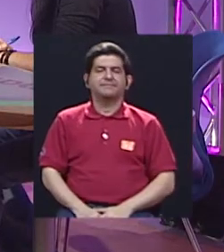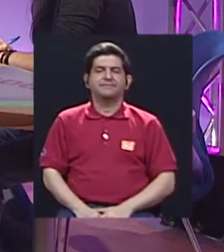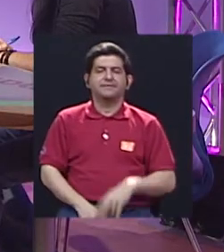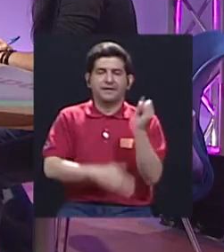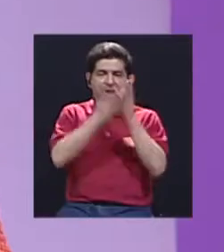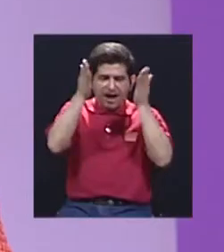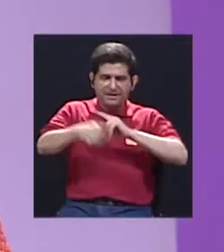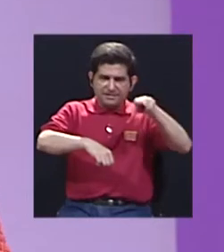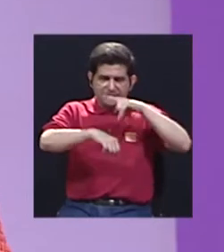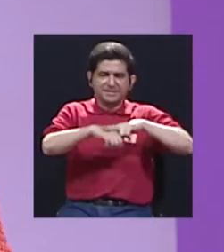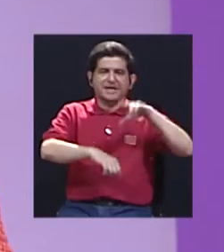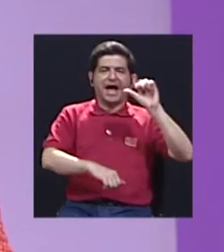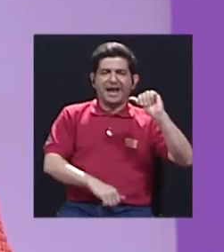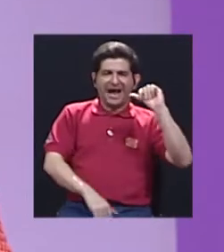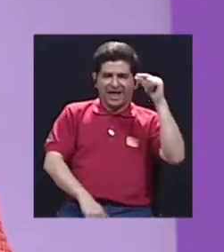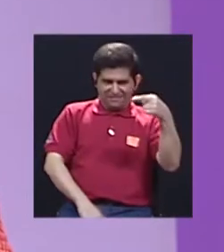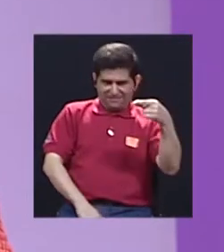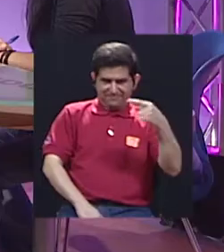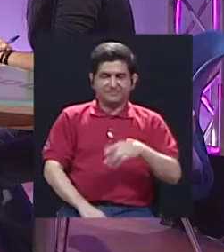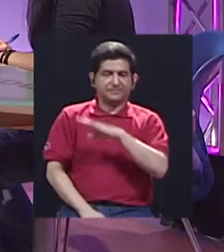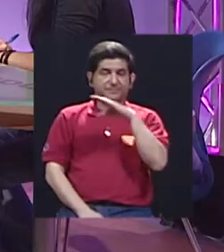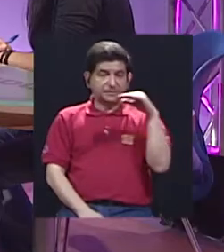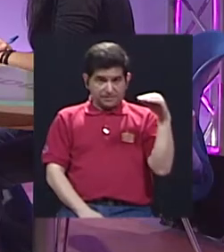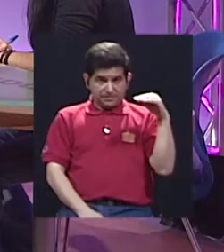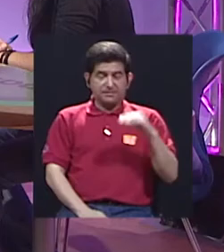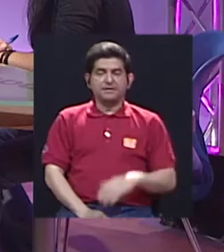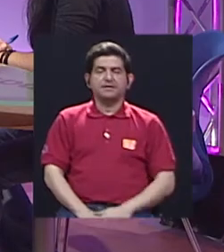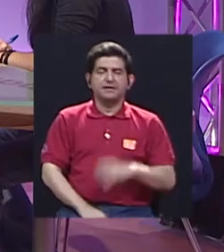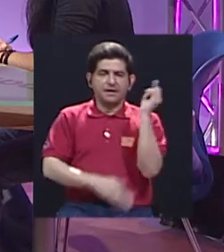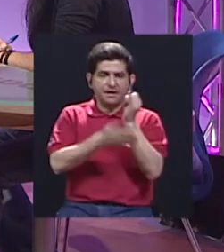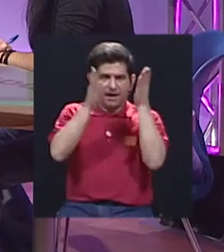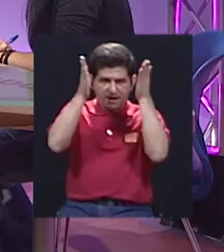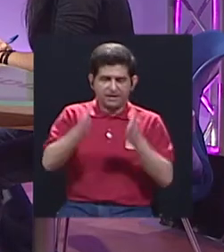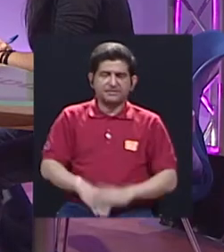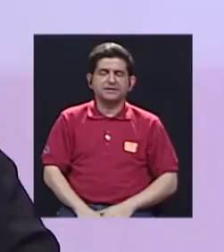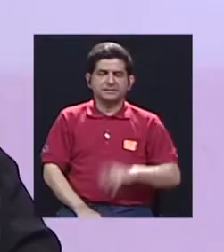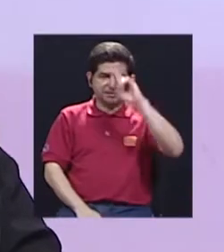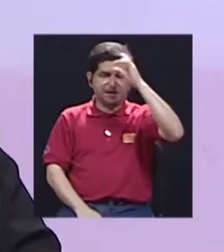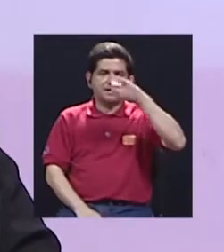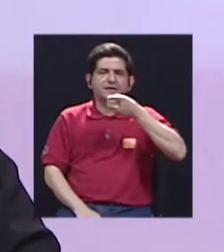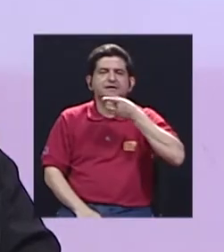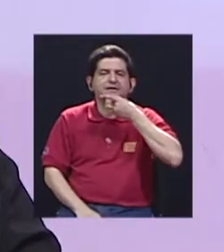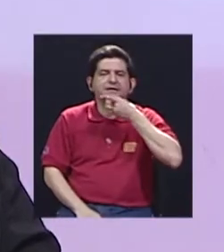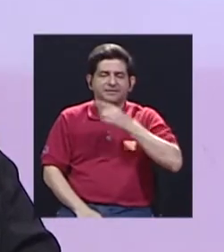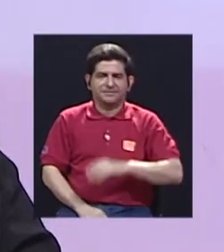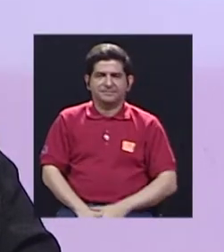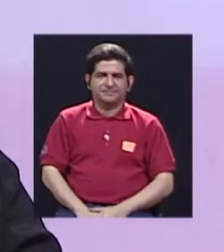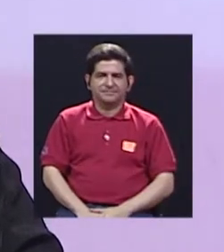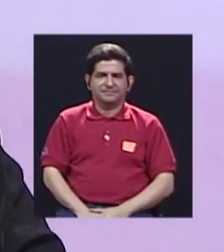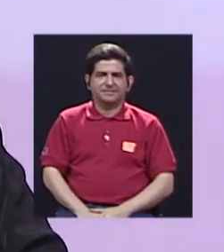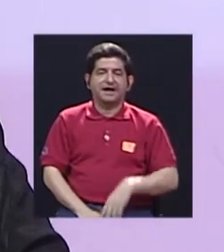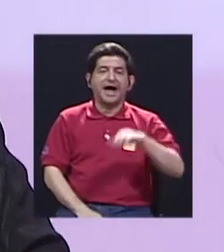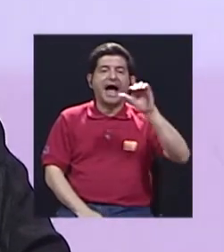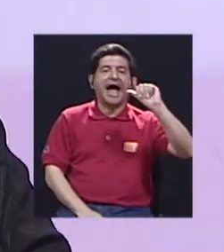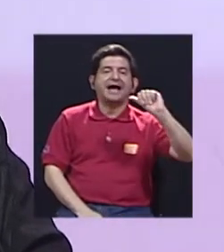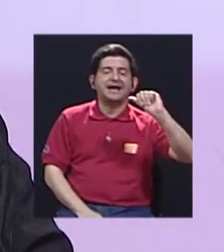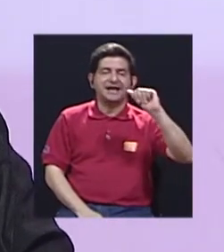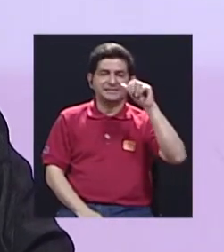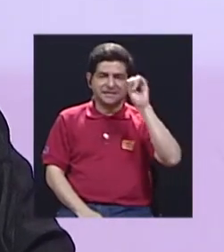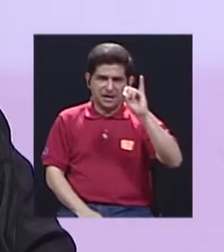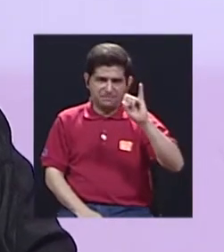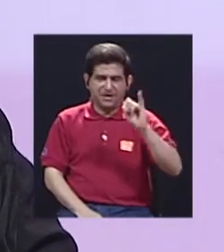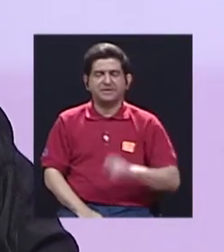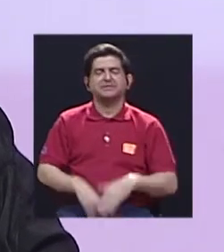artista nacional Alejandra Gutiérrez y también a la artista de República Dominicana, Agnes